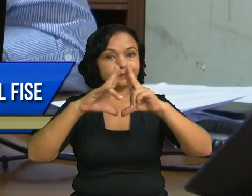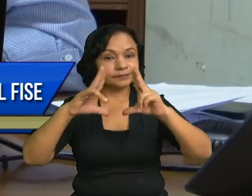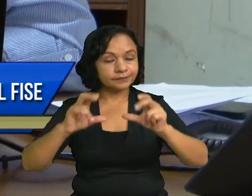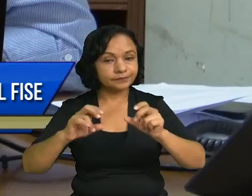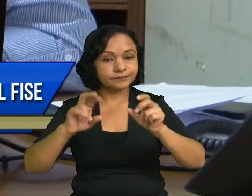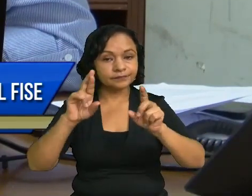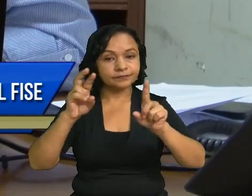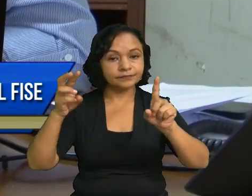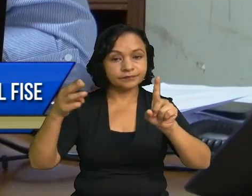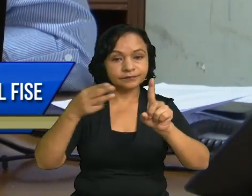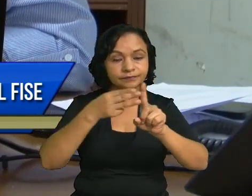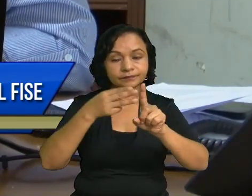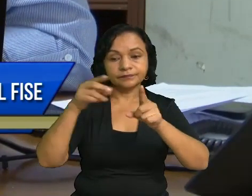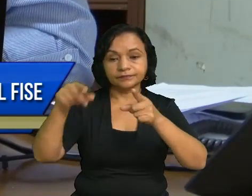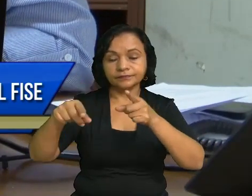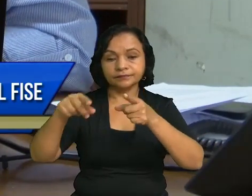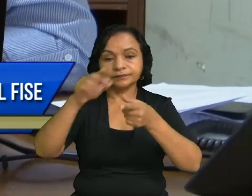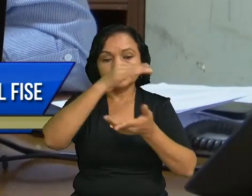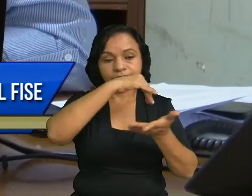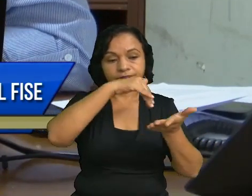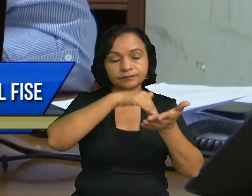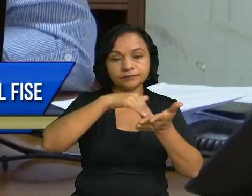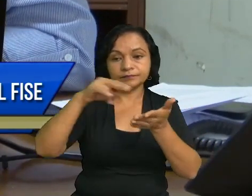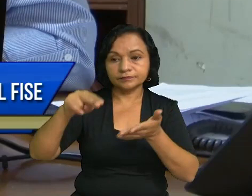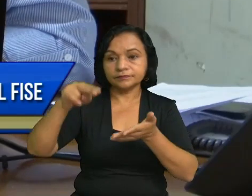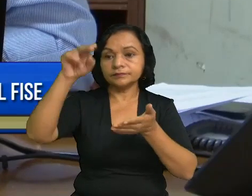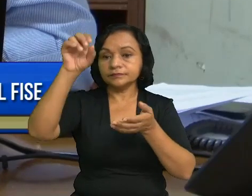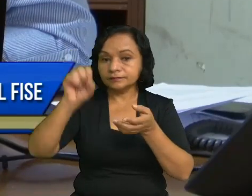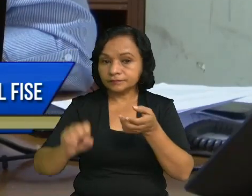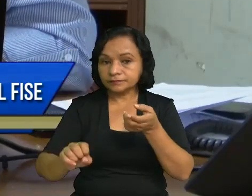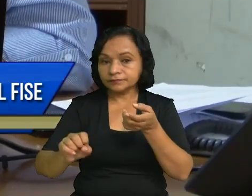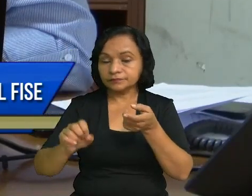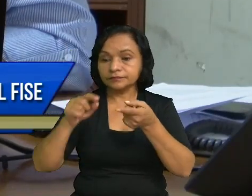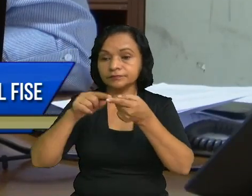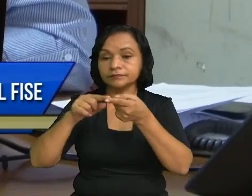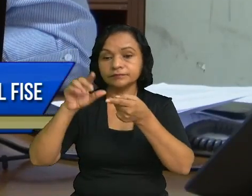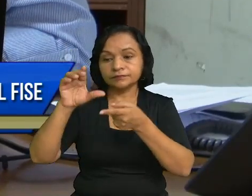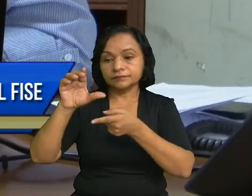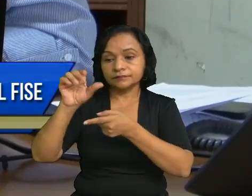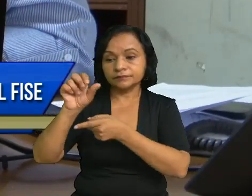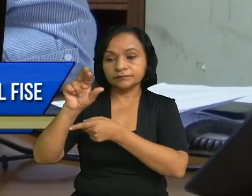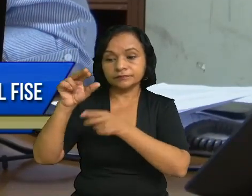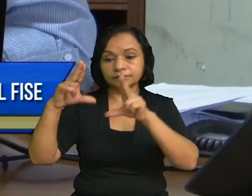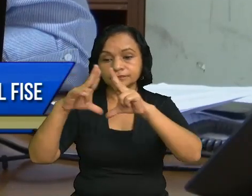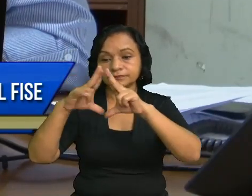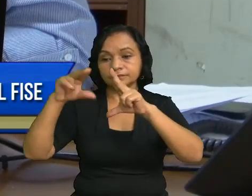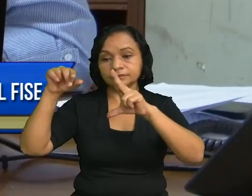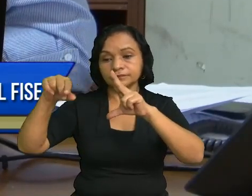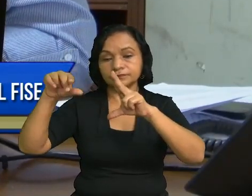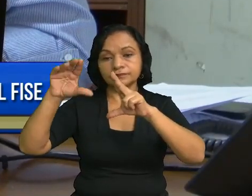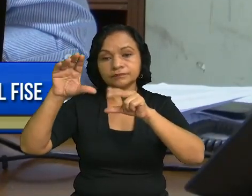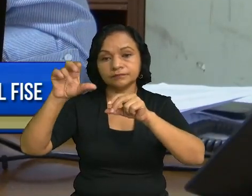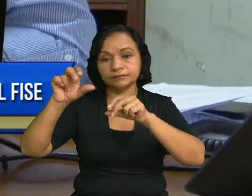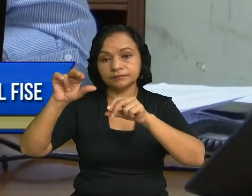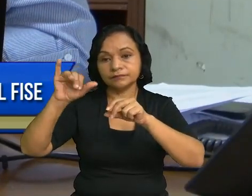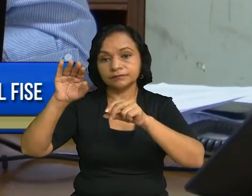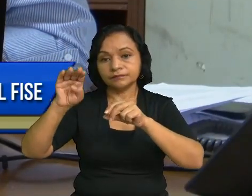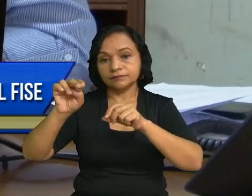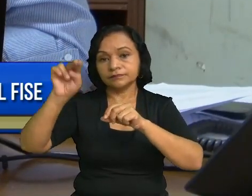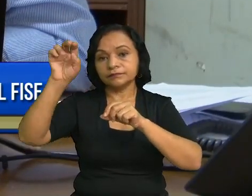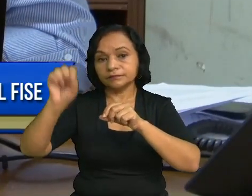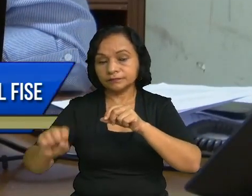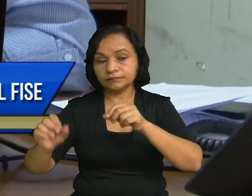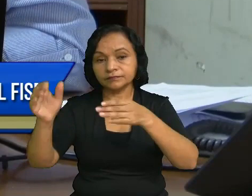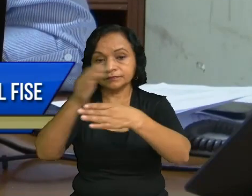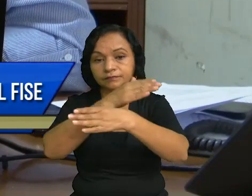regiones del pacífico centro norte y sur managua las regiones autónomas de la costa caribe norte y sur con el acompañamiento de los gestores